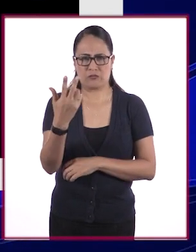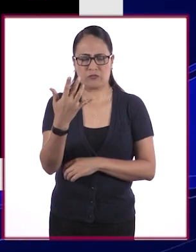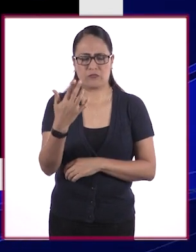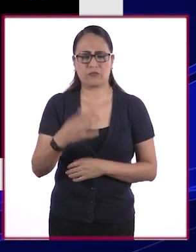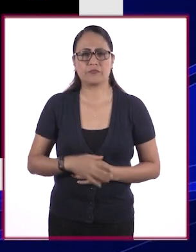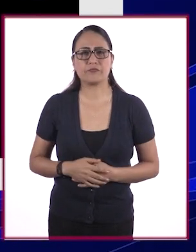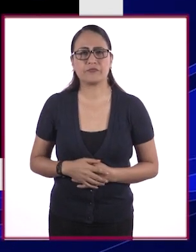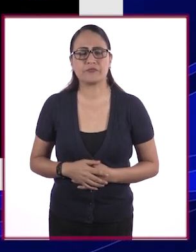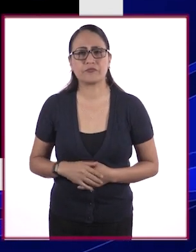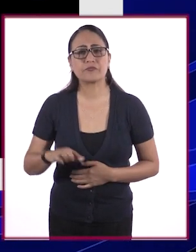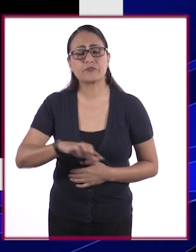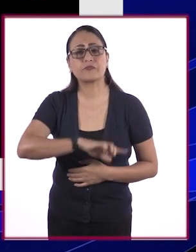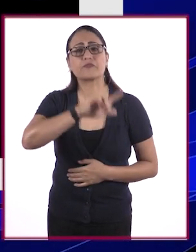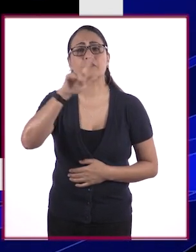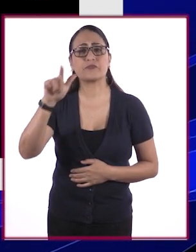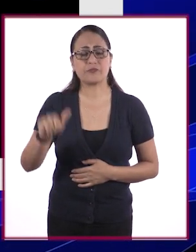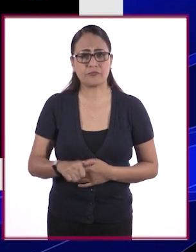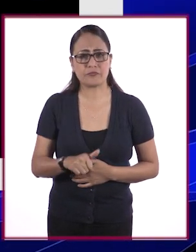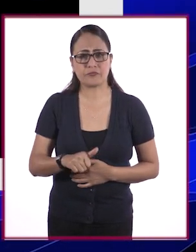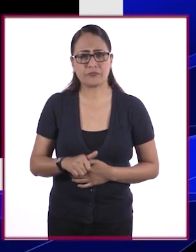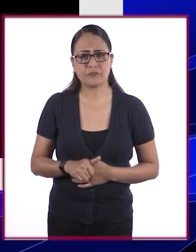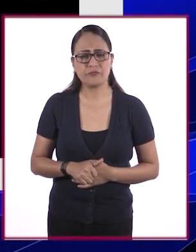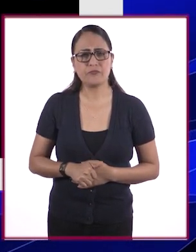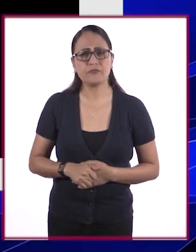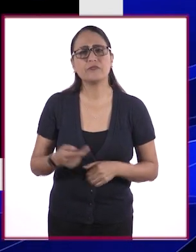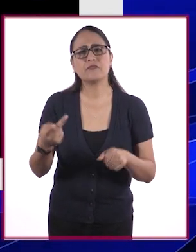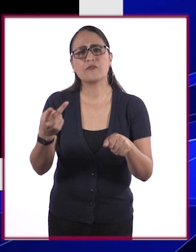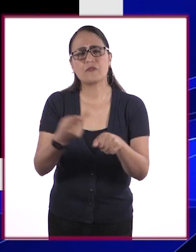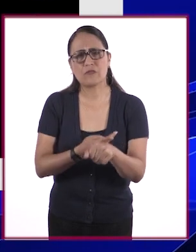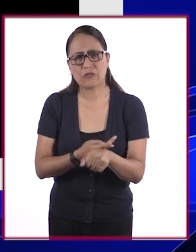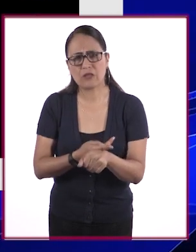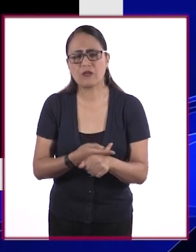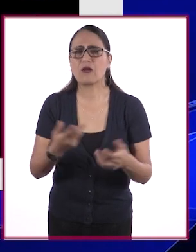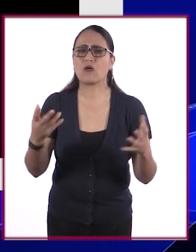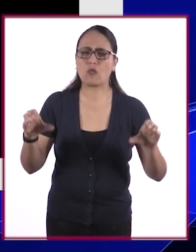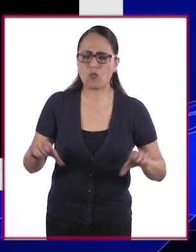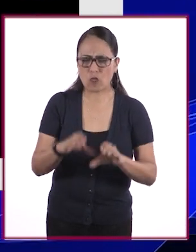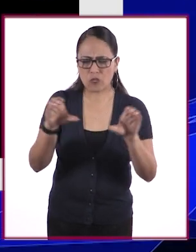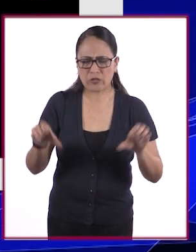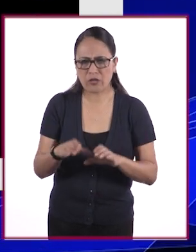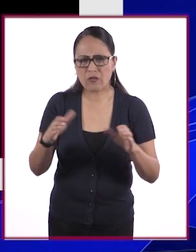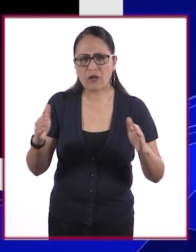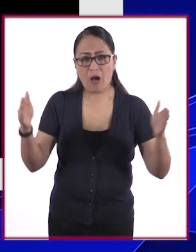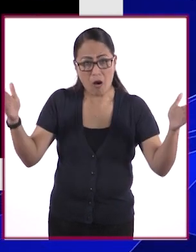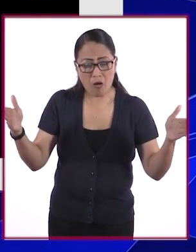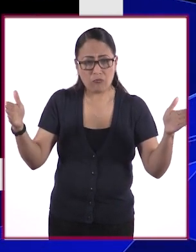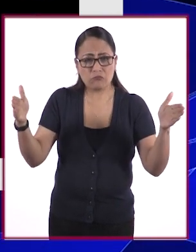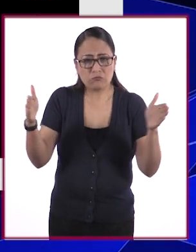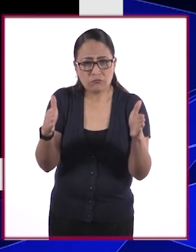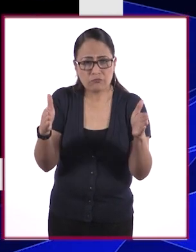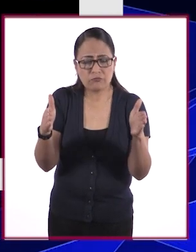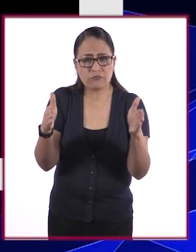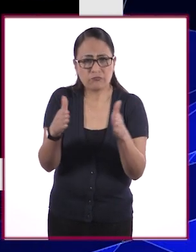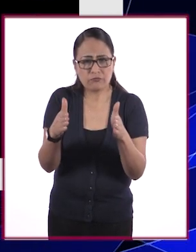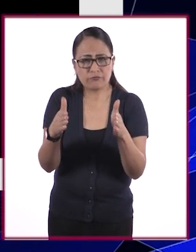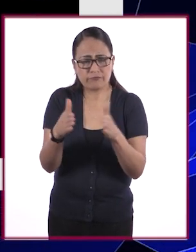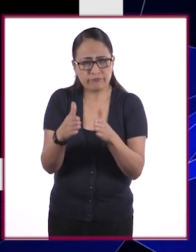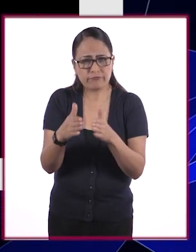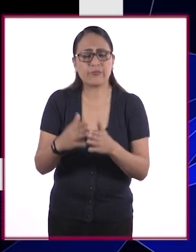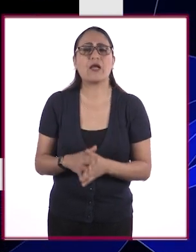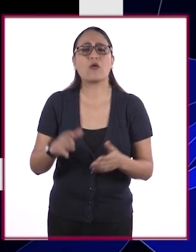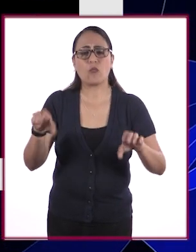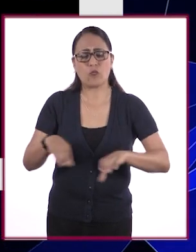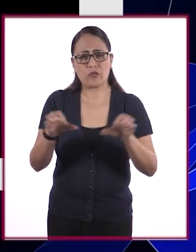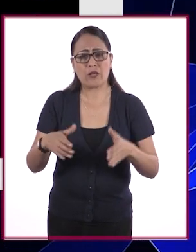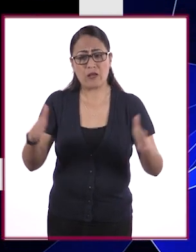1950. Y después lo que fue sucediendo es que se fueron haciendo cada vez más pequeñas. Pasamos de